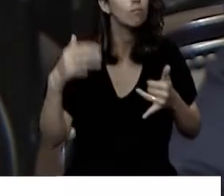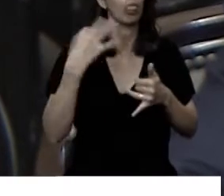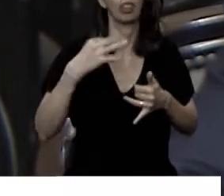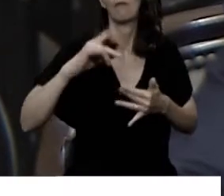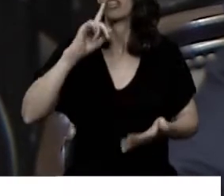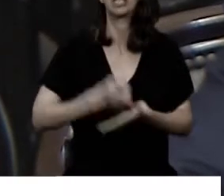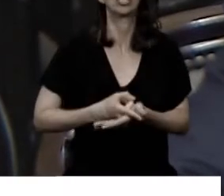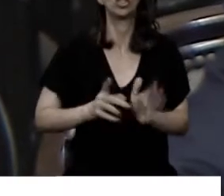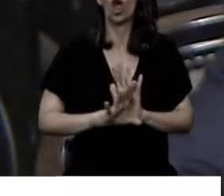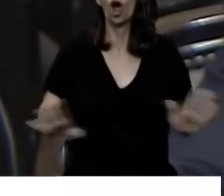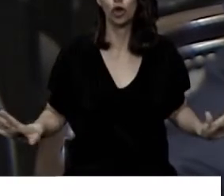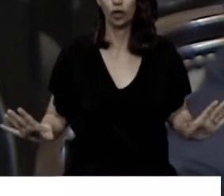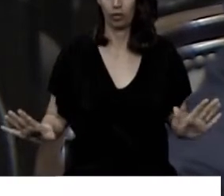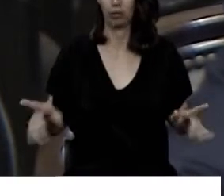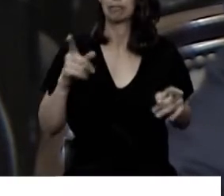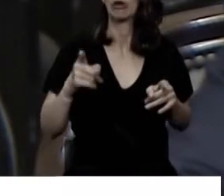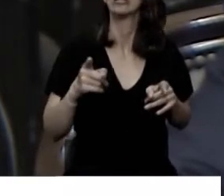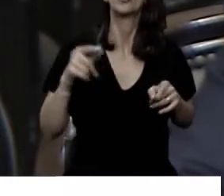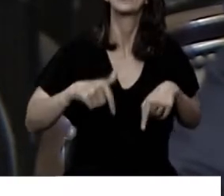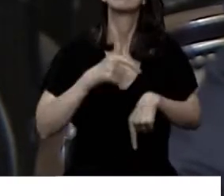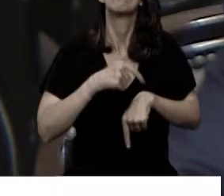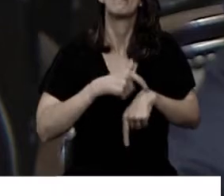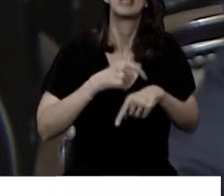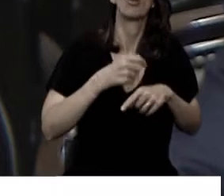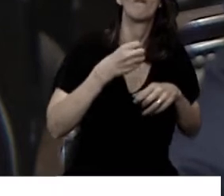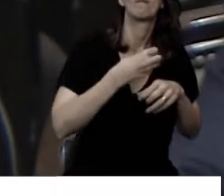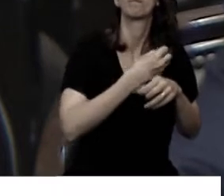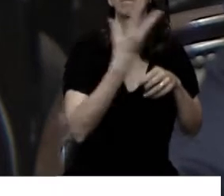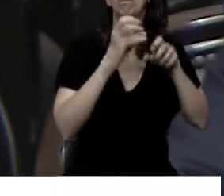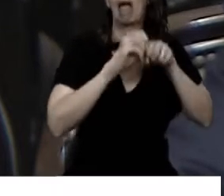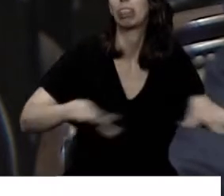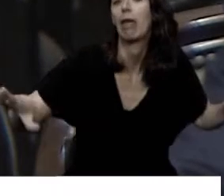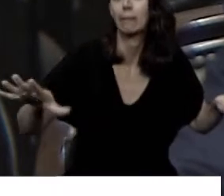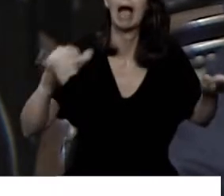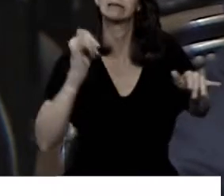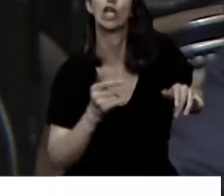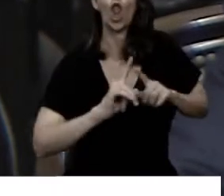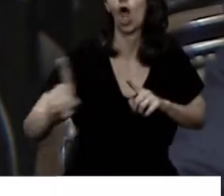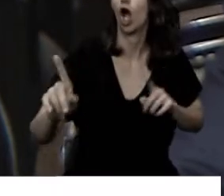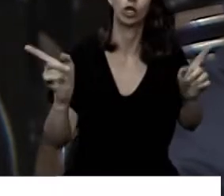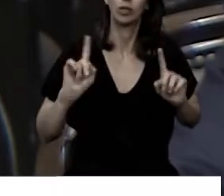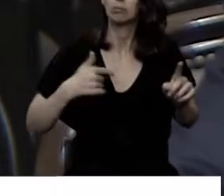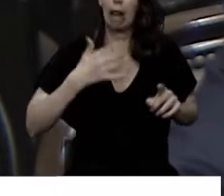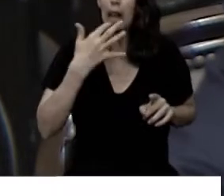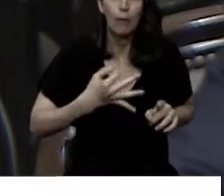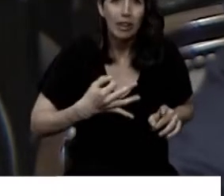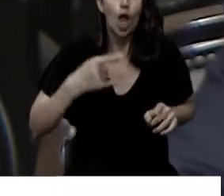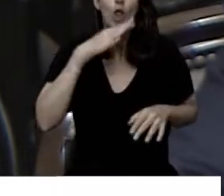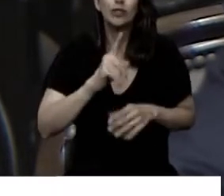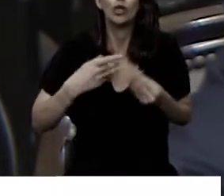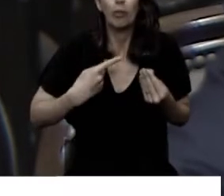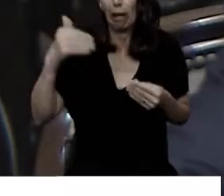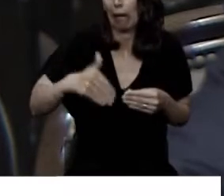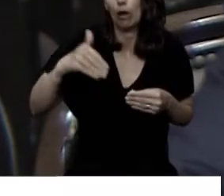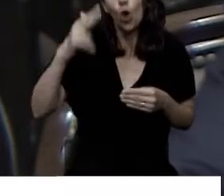una decisión. Entonces no es un tema de que en pandemia sí, en pandemia no. No entiendo por qué demoraron 9 meses si lo anunció